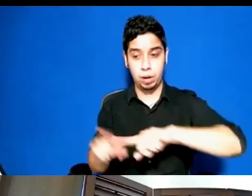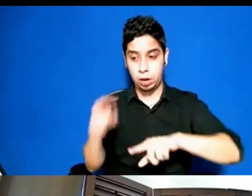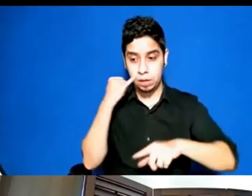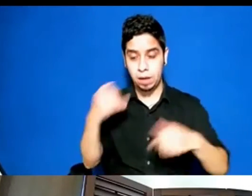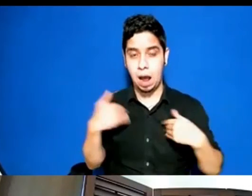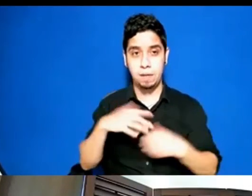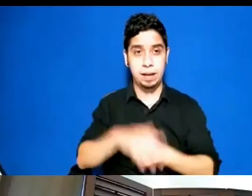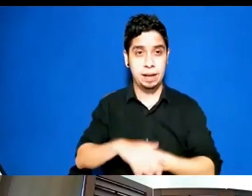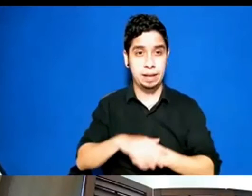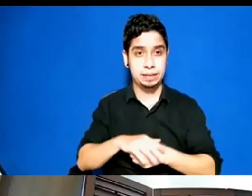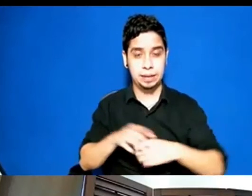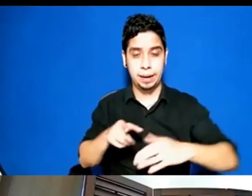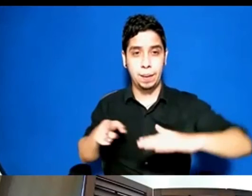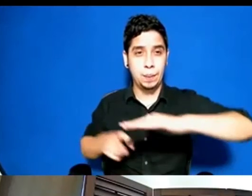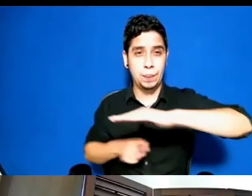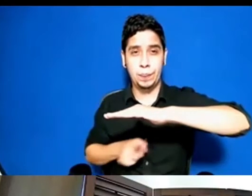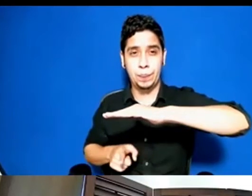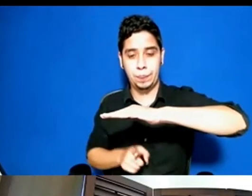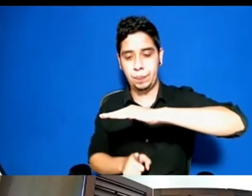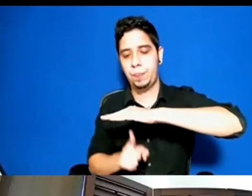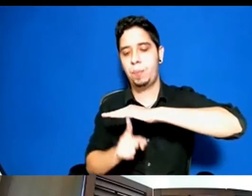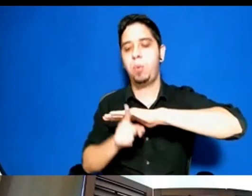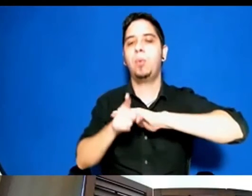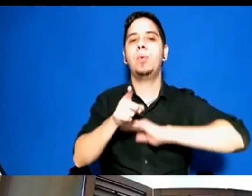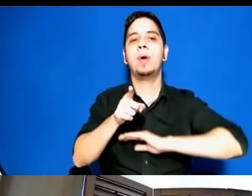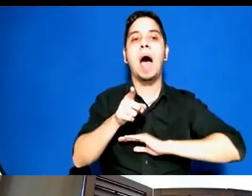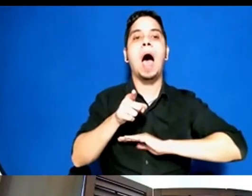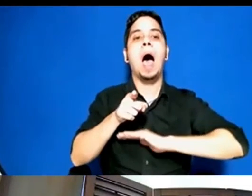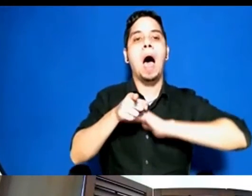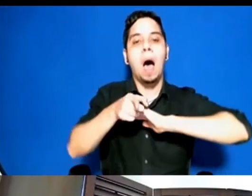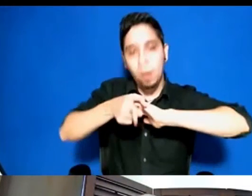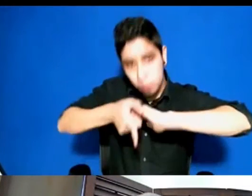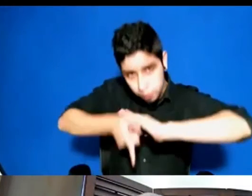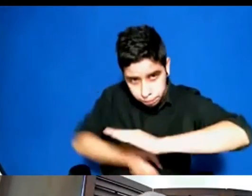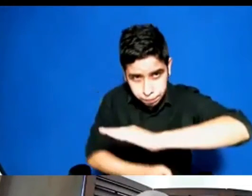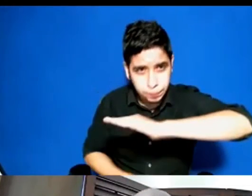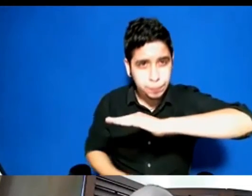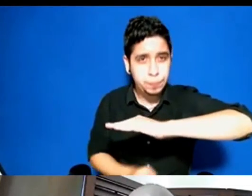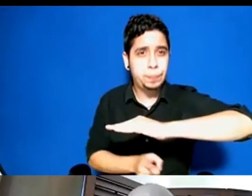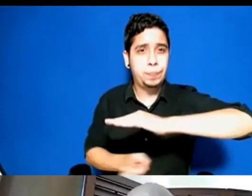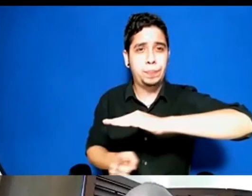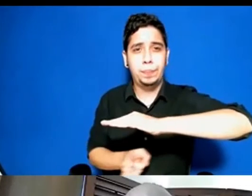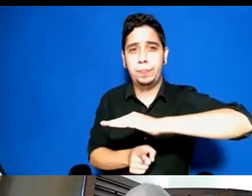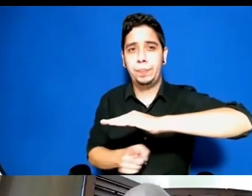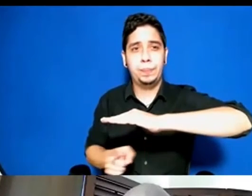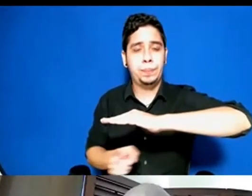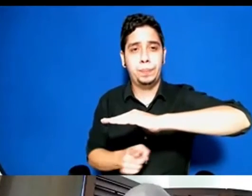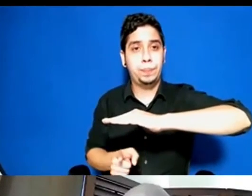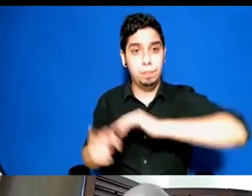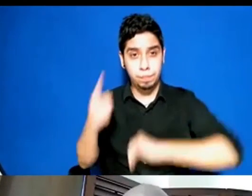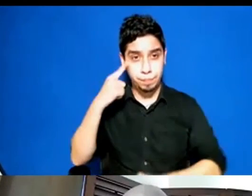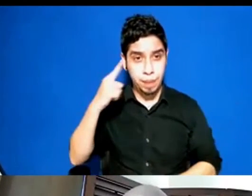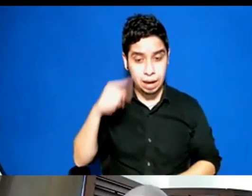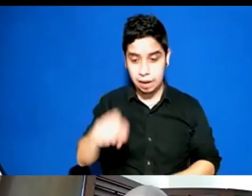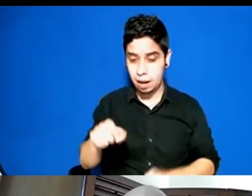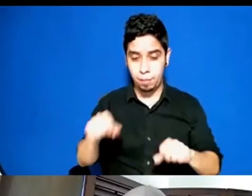20 minutos y se asfixia. Y a DH. So, todo eso es para ella cruzar el